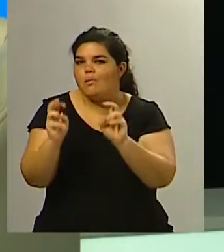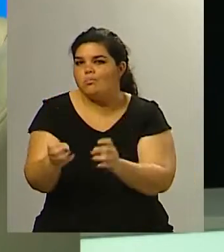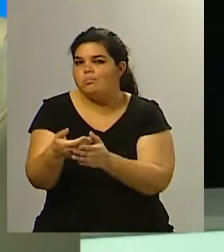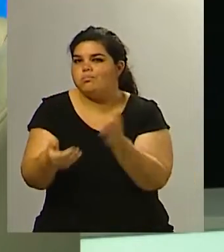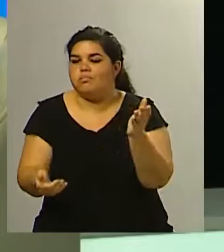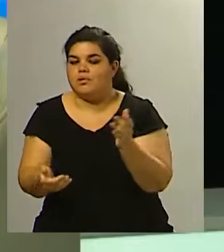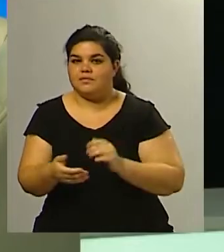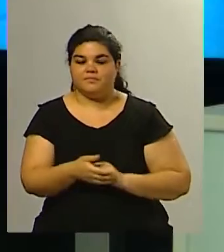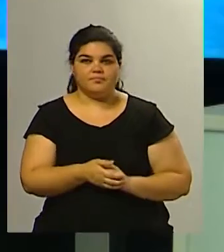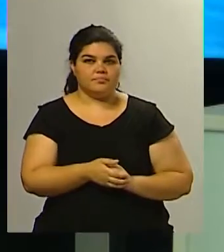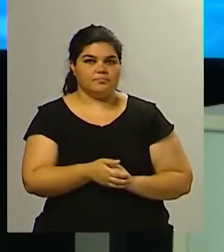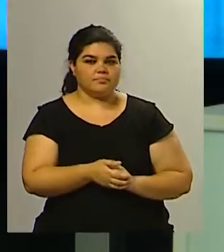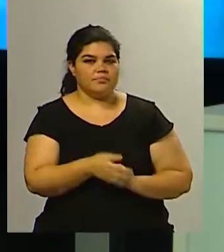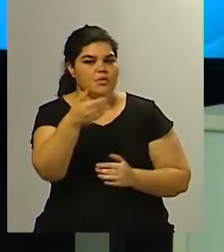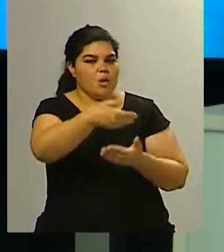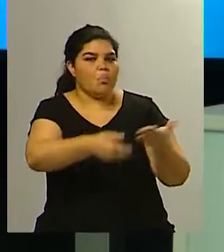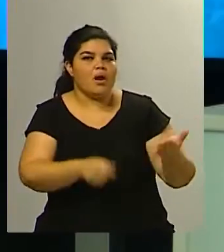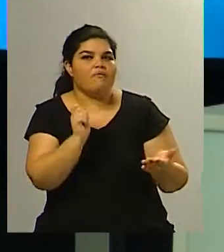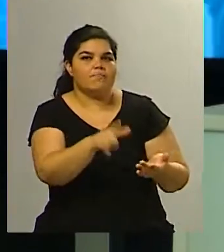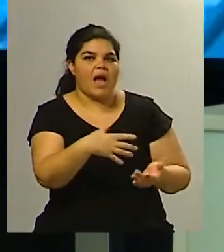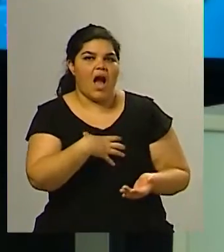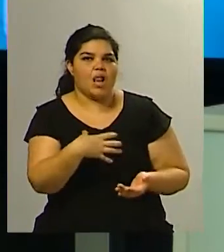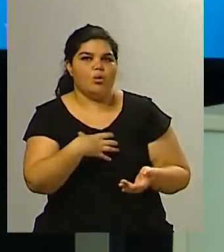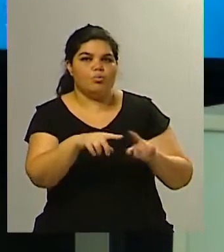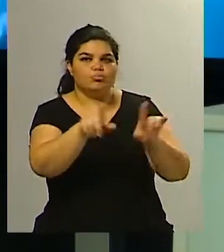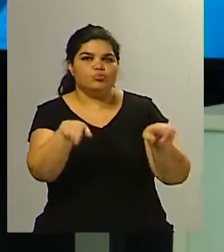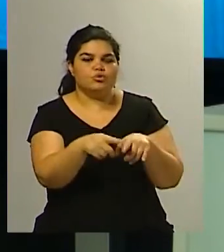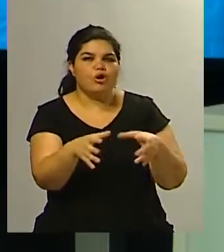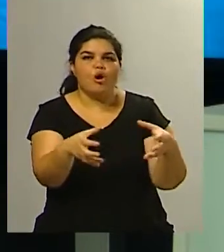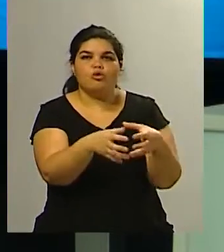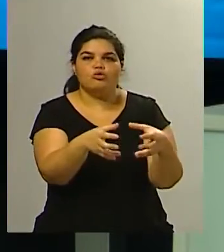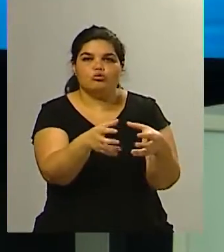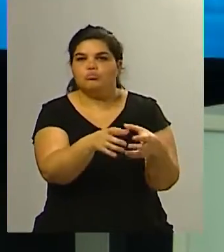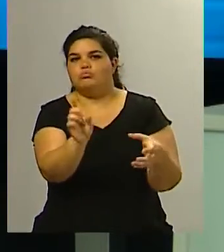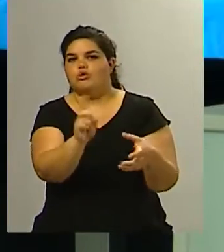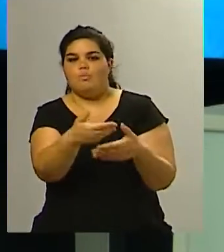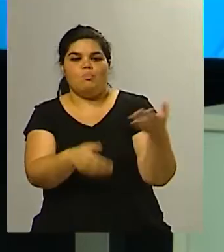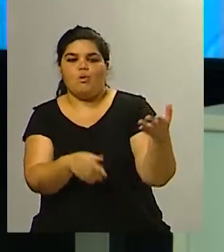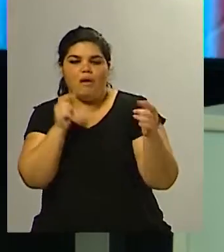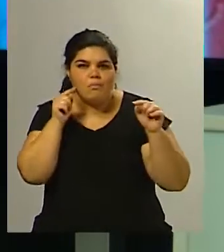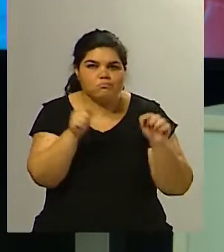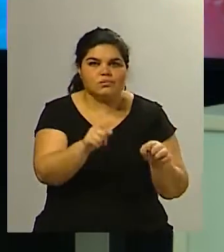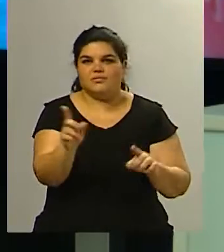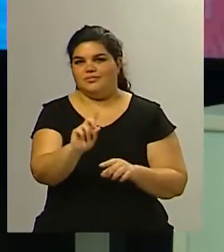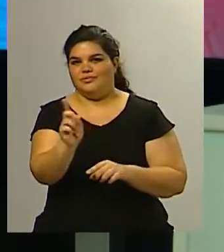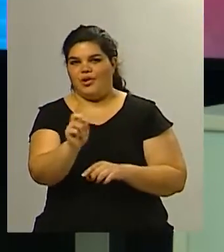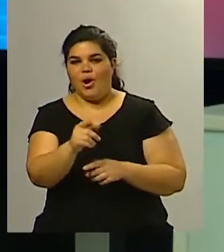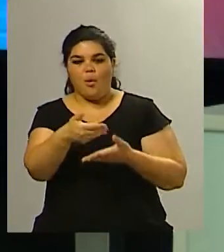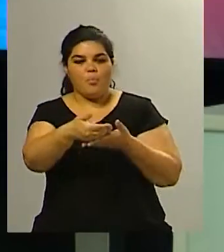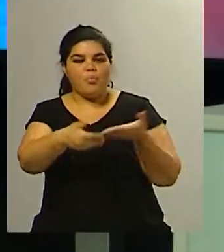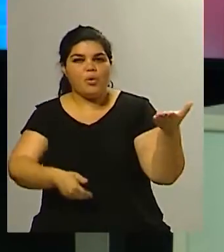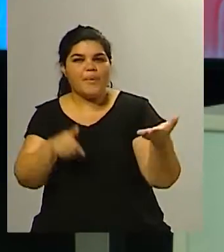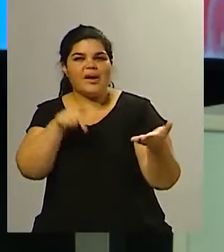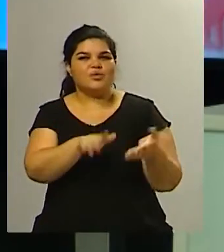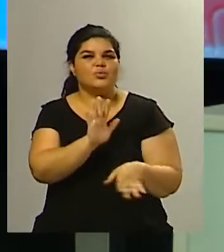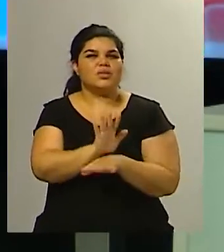es una prueba en sí a los alumnos, ¿no? Porque por ahí uno cambia el concepto y se piensa que es una evaluación en sí al